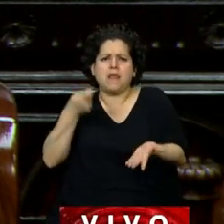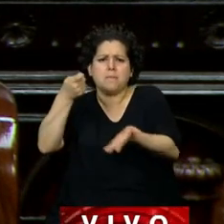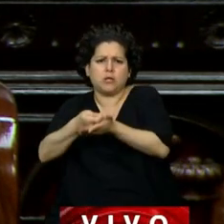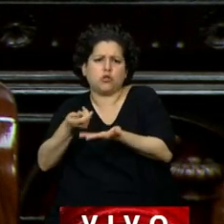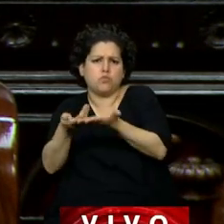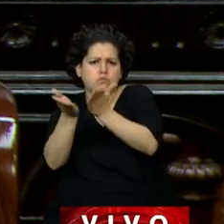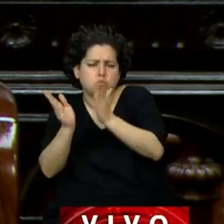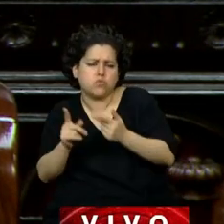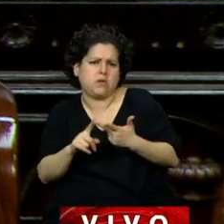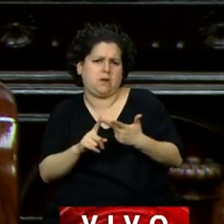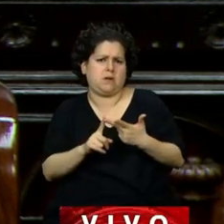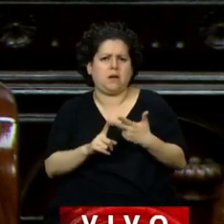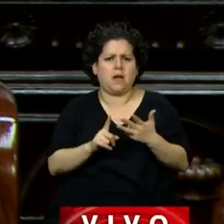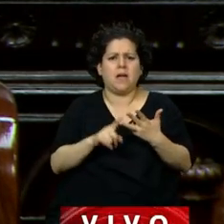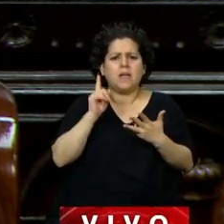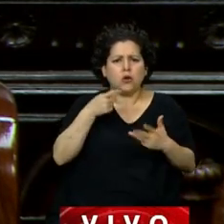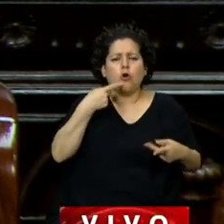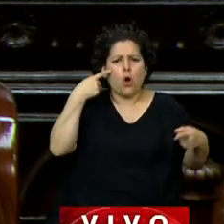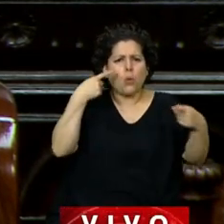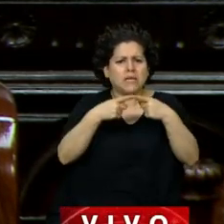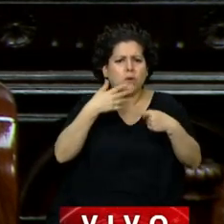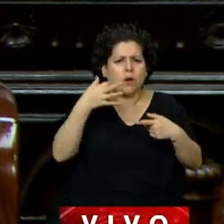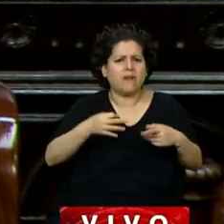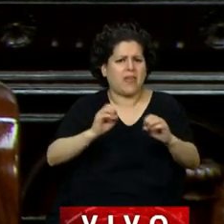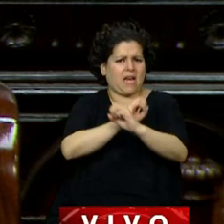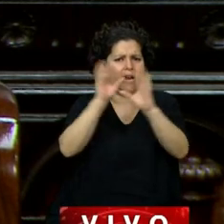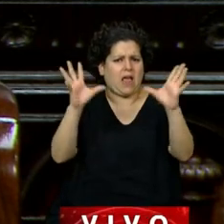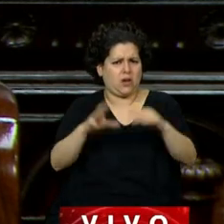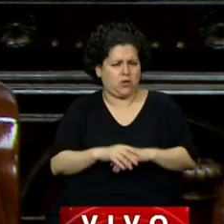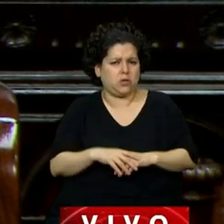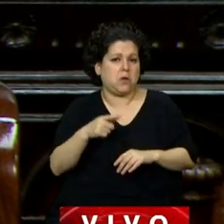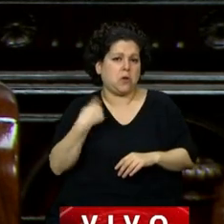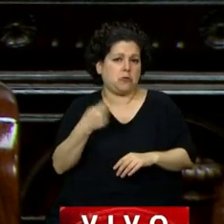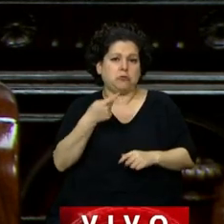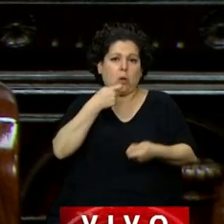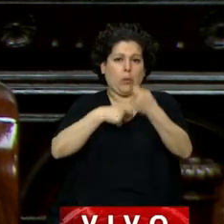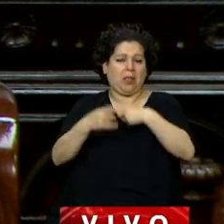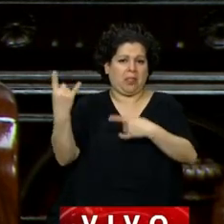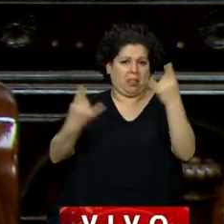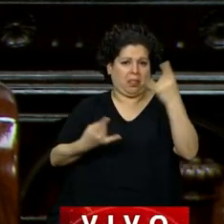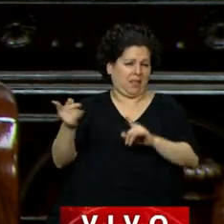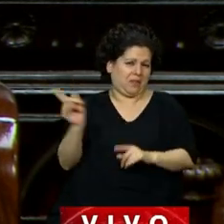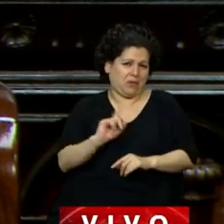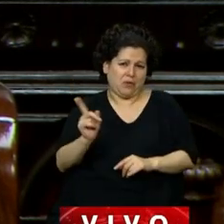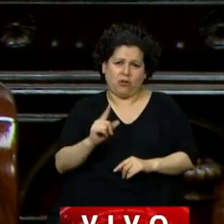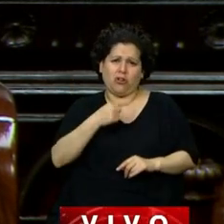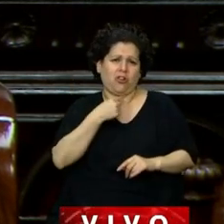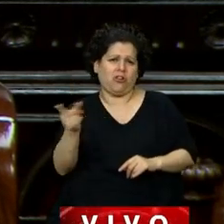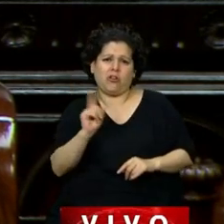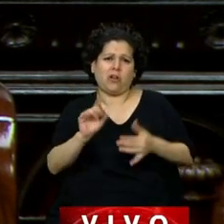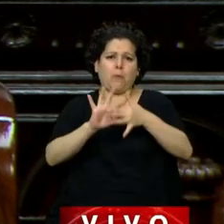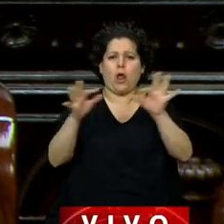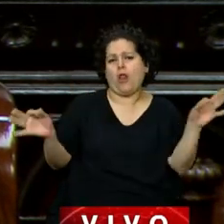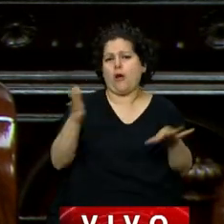dije anteriormente, con metas realistas, porque la verdad es que nosotros no vendemos espejitos de colores ni buscamos ni recitamos